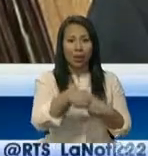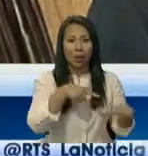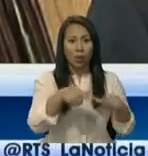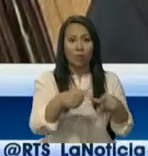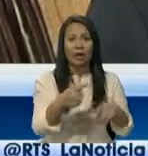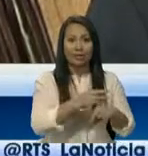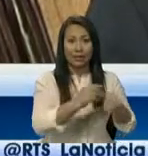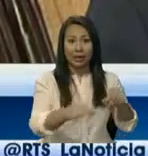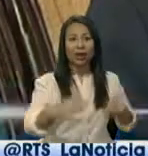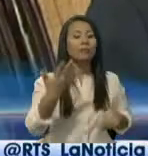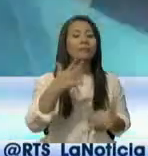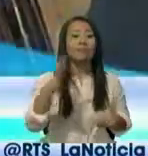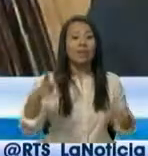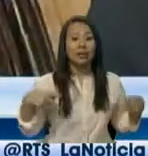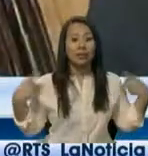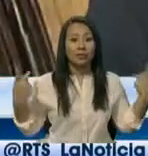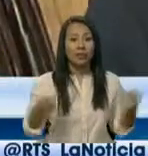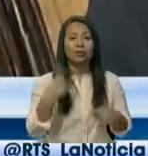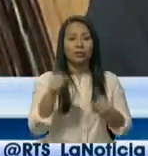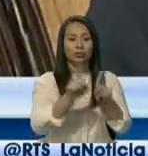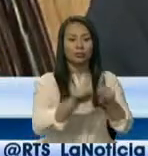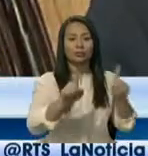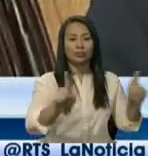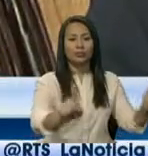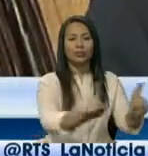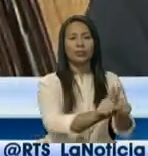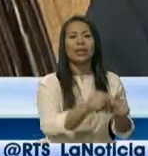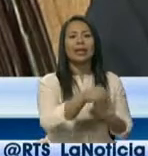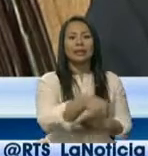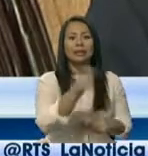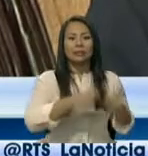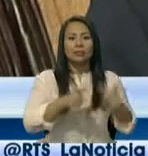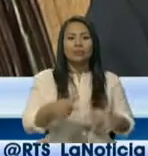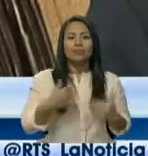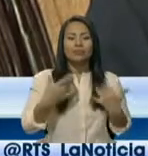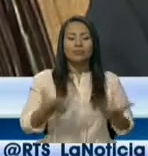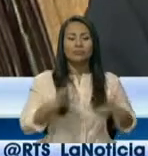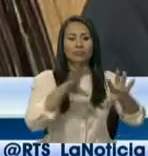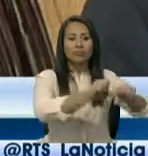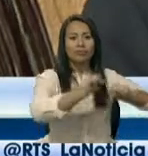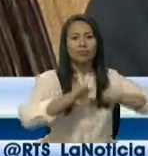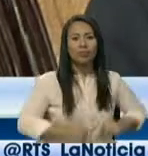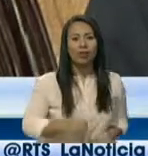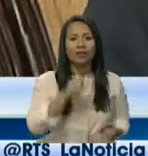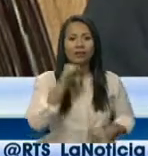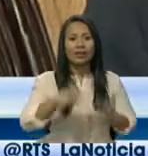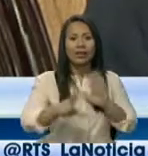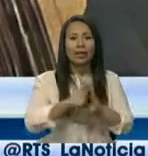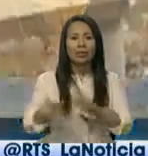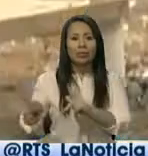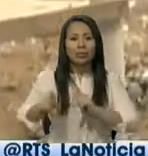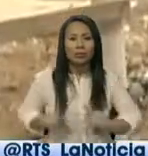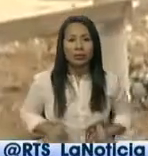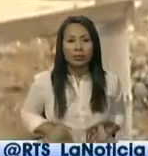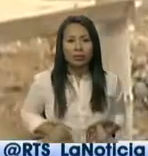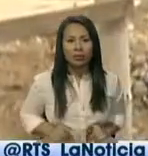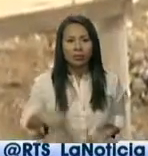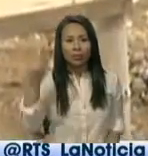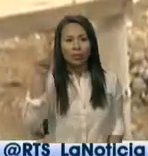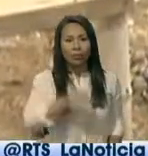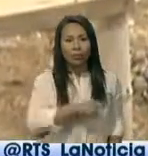nadie, eran cercas que lo que pretendían era tomar posesión de manera ilegal e injusta. Me